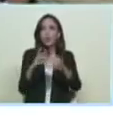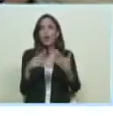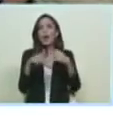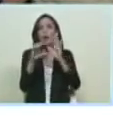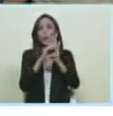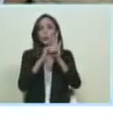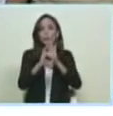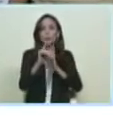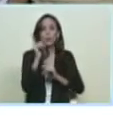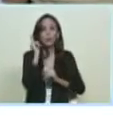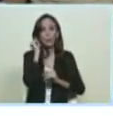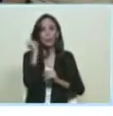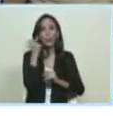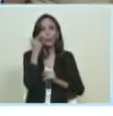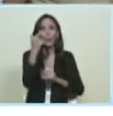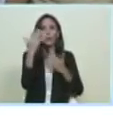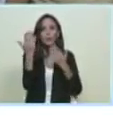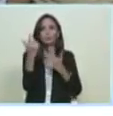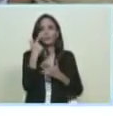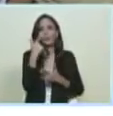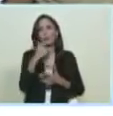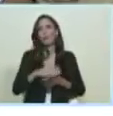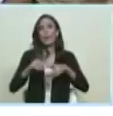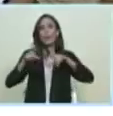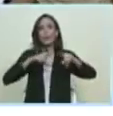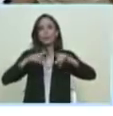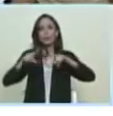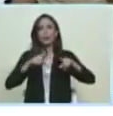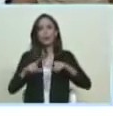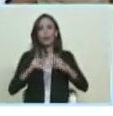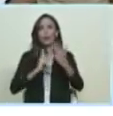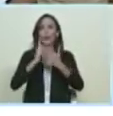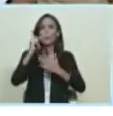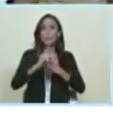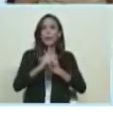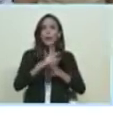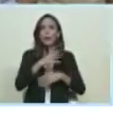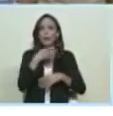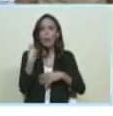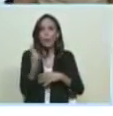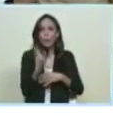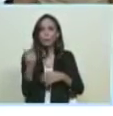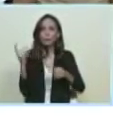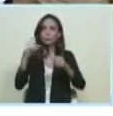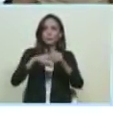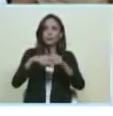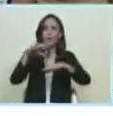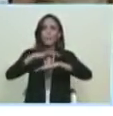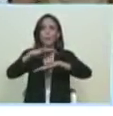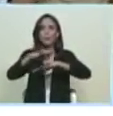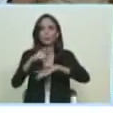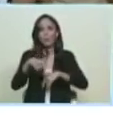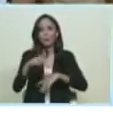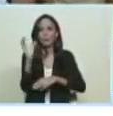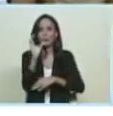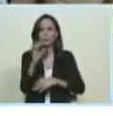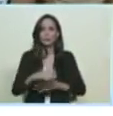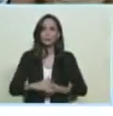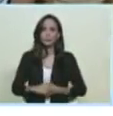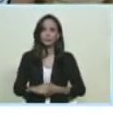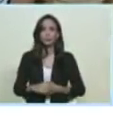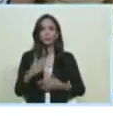constituyente Robexa Poleo, coordinadora del Plan Chamba Juvenil en el municipio Libertador de